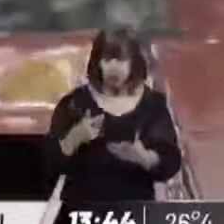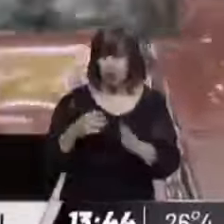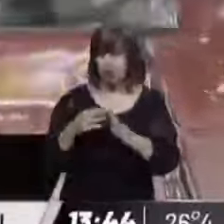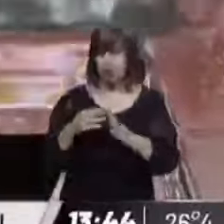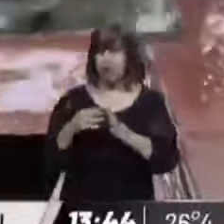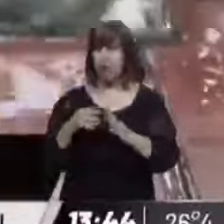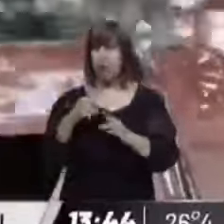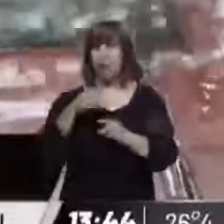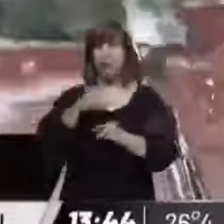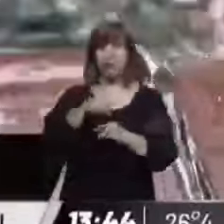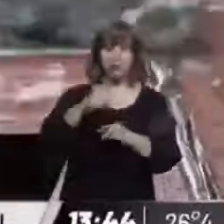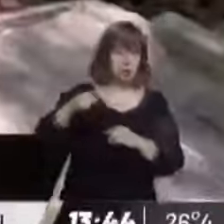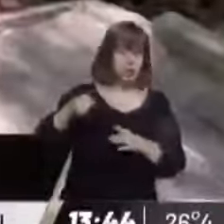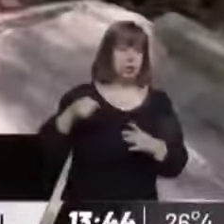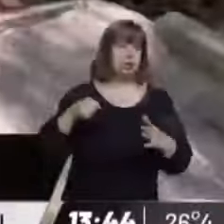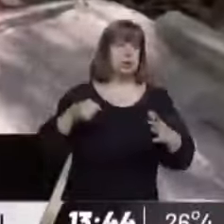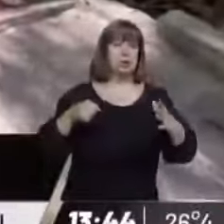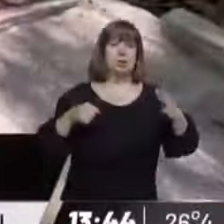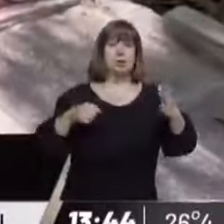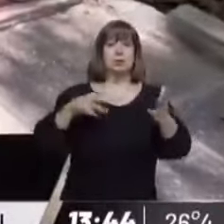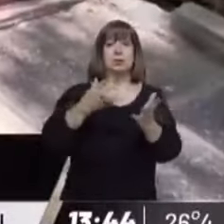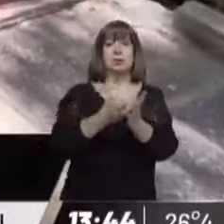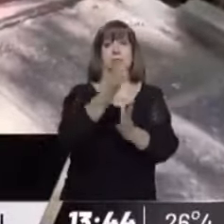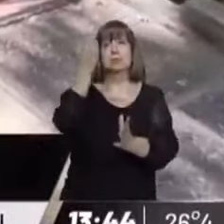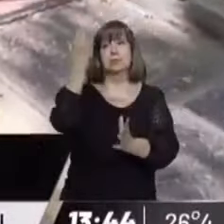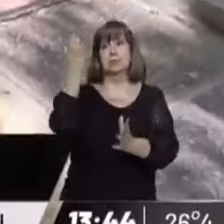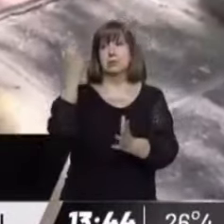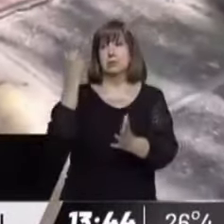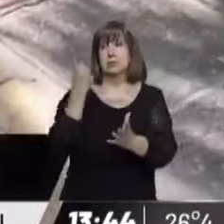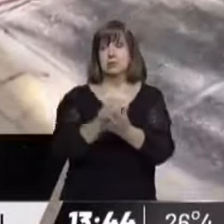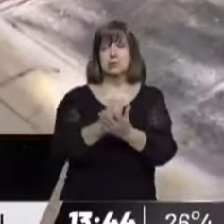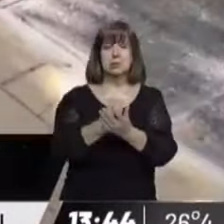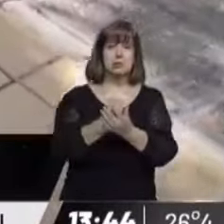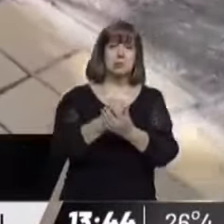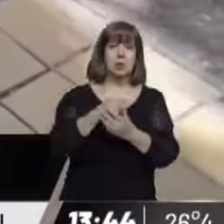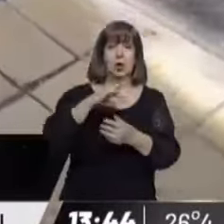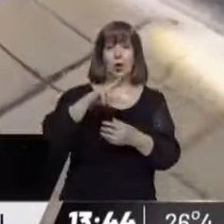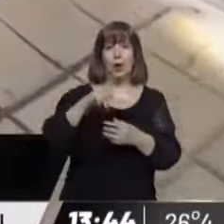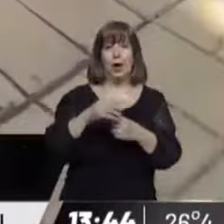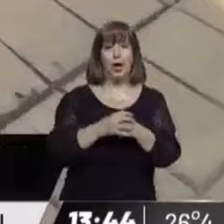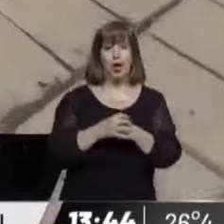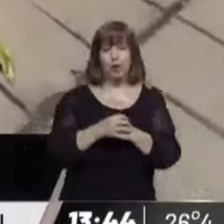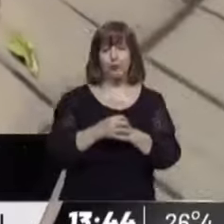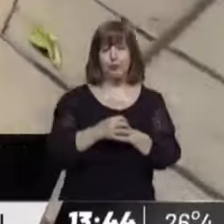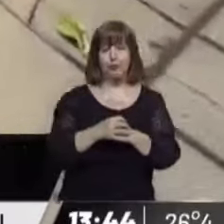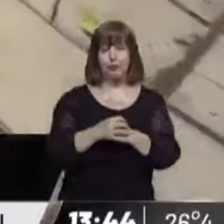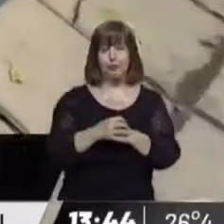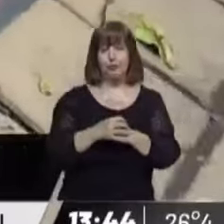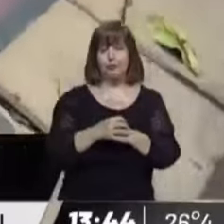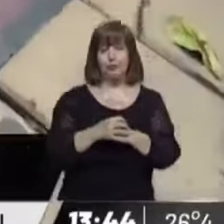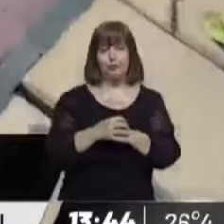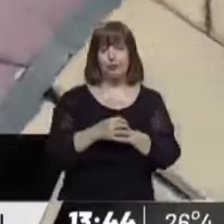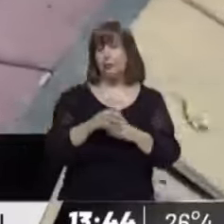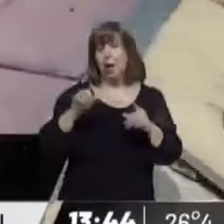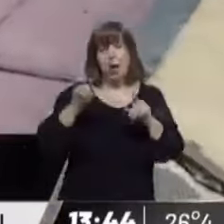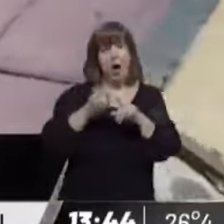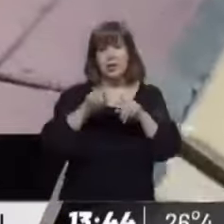vecinos y era porque nos había tocado a nosotros esta madrugada. Es decir, pero es en general en